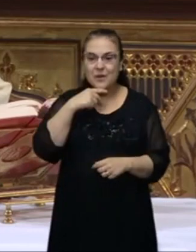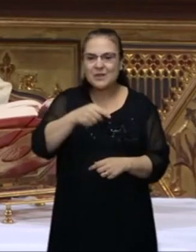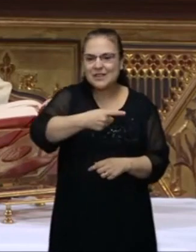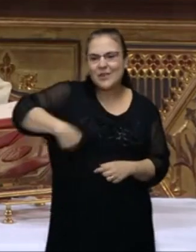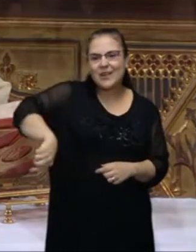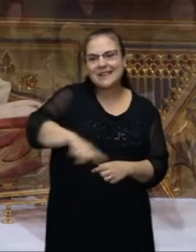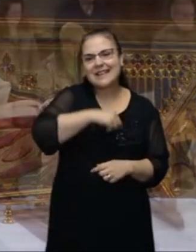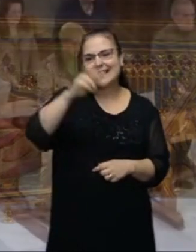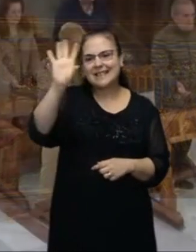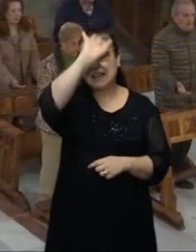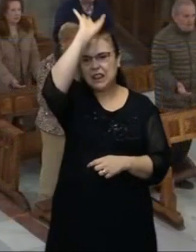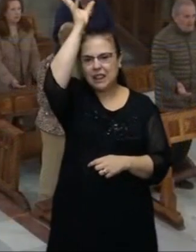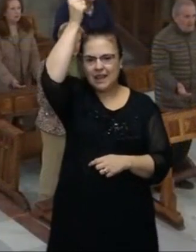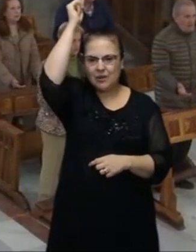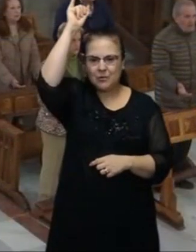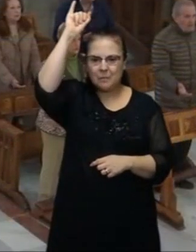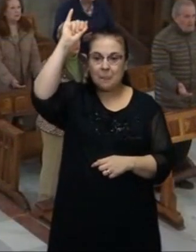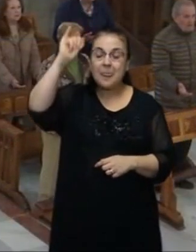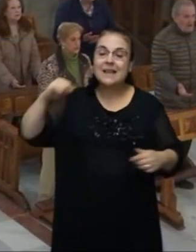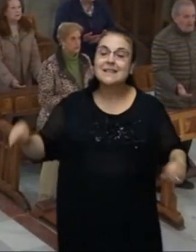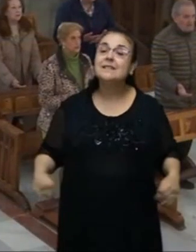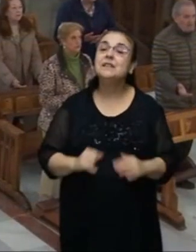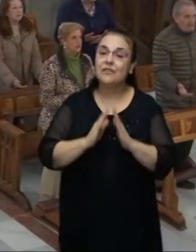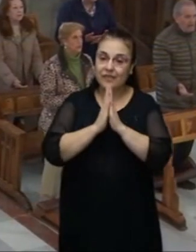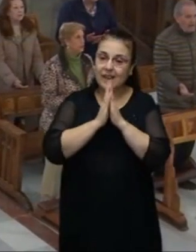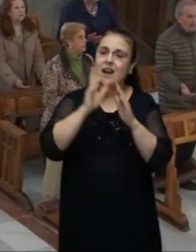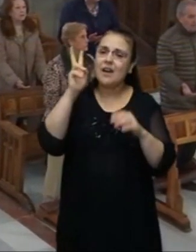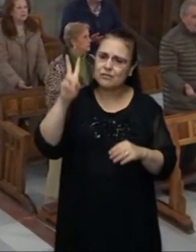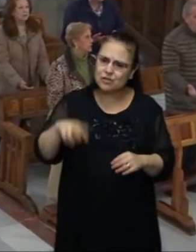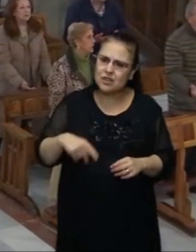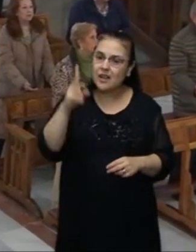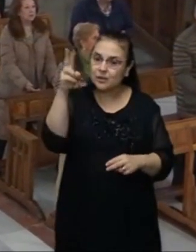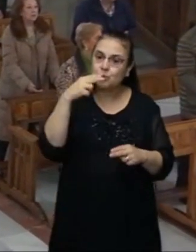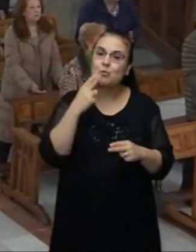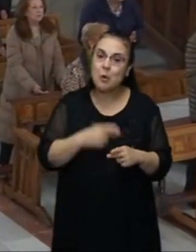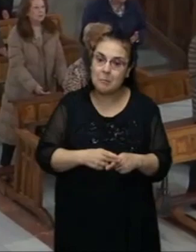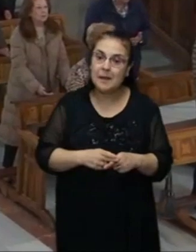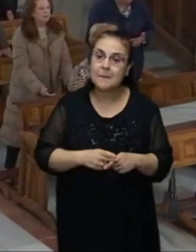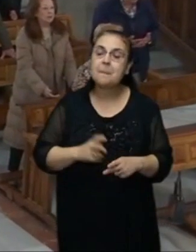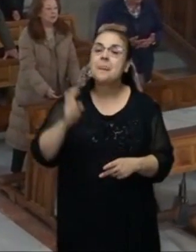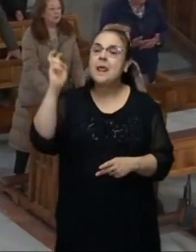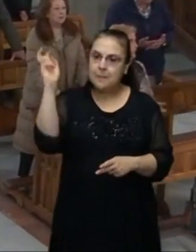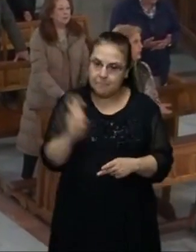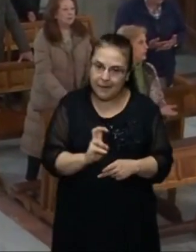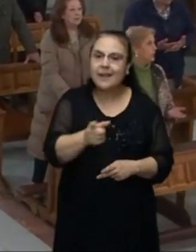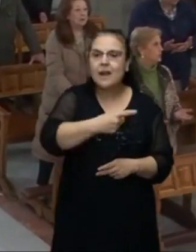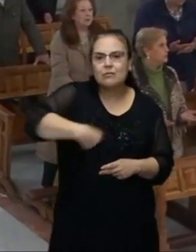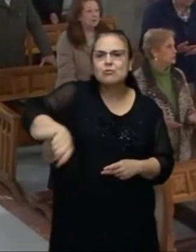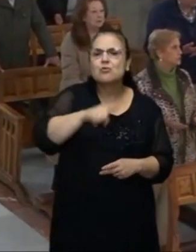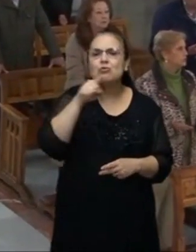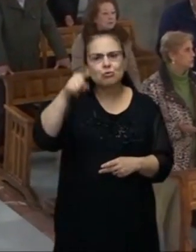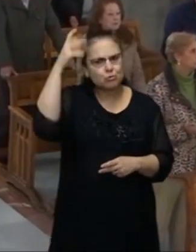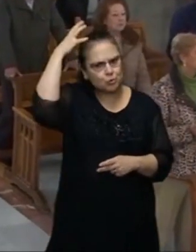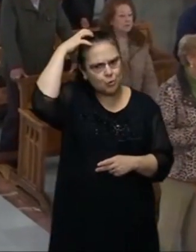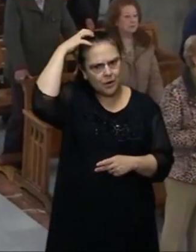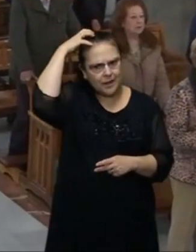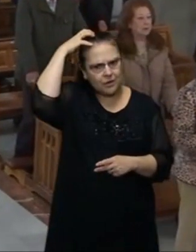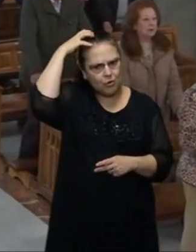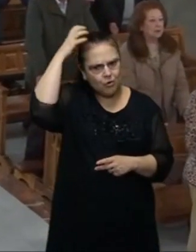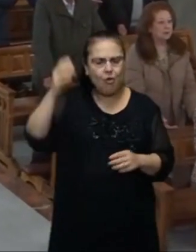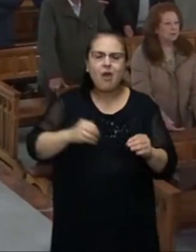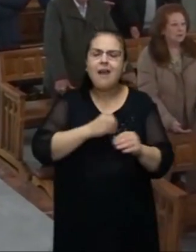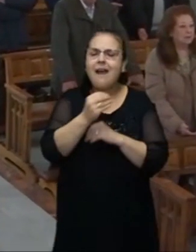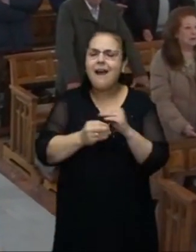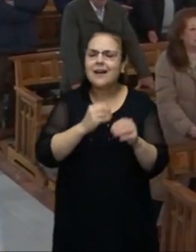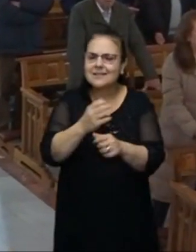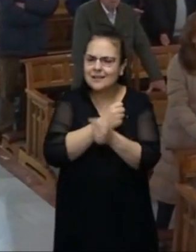Padre nuestro que estás en el cielo, santificado sea tu nombre. Venga a nosotros tu